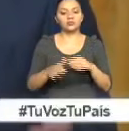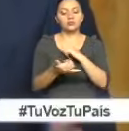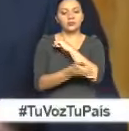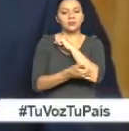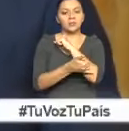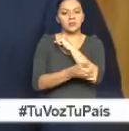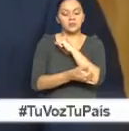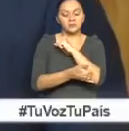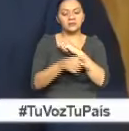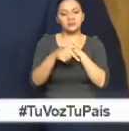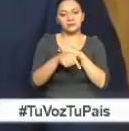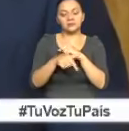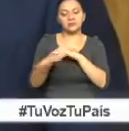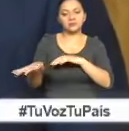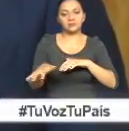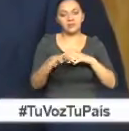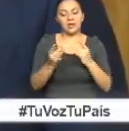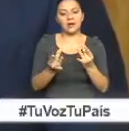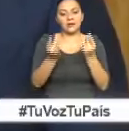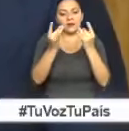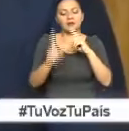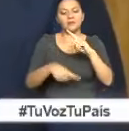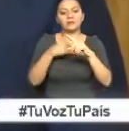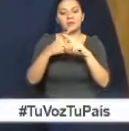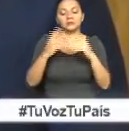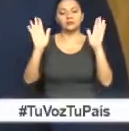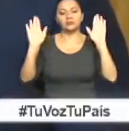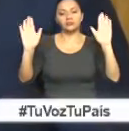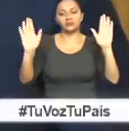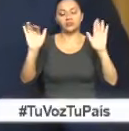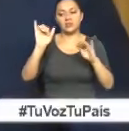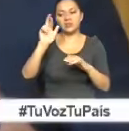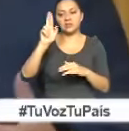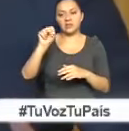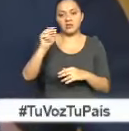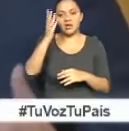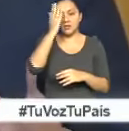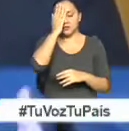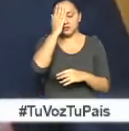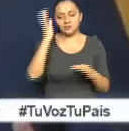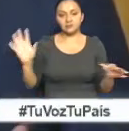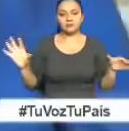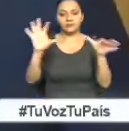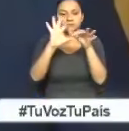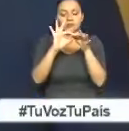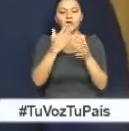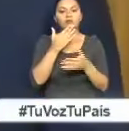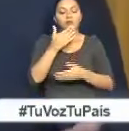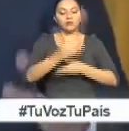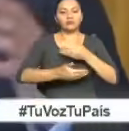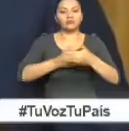países, Agrocaridad aquí en Ecuador y su par en Irán, que nos permite también